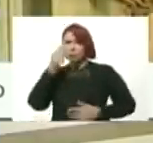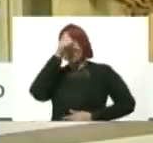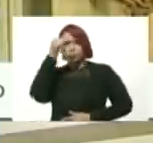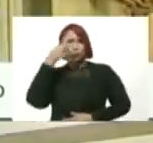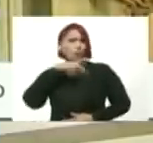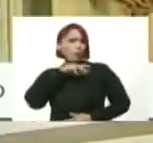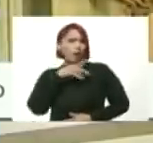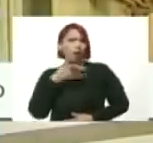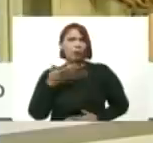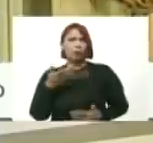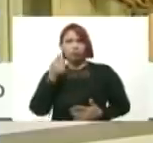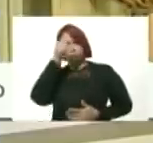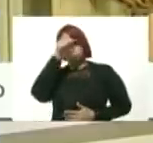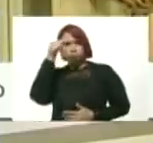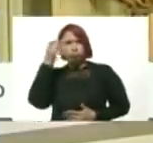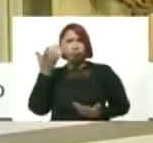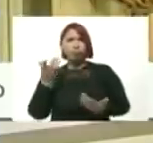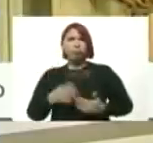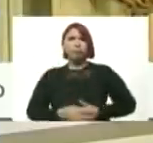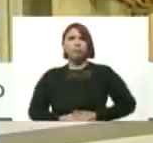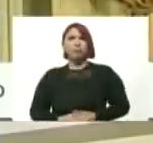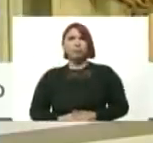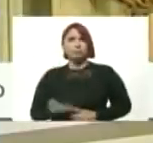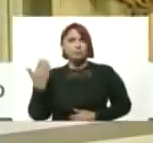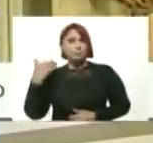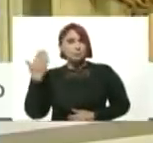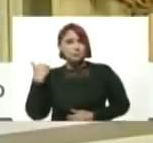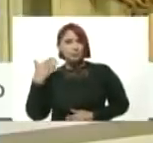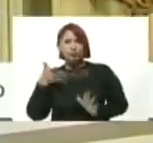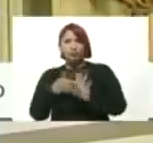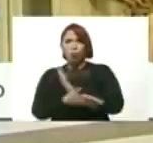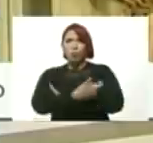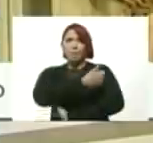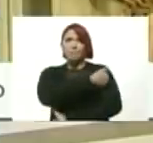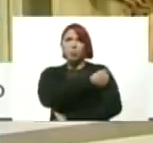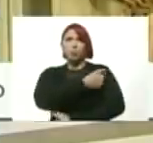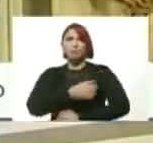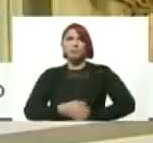hablando de la vacunación